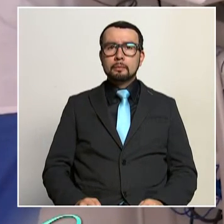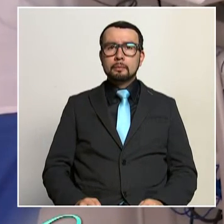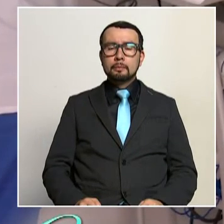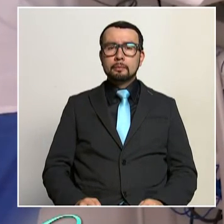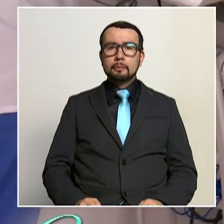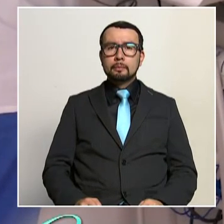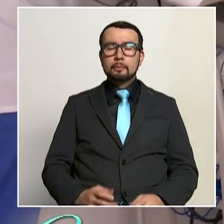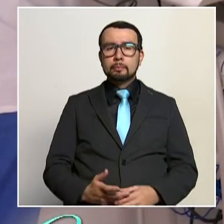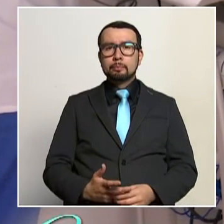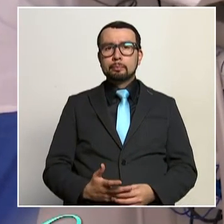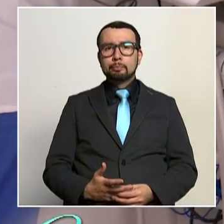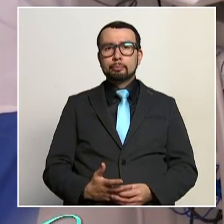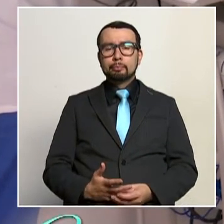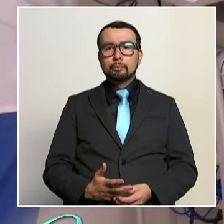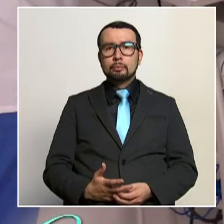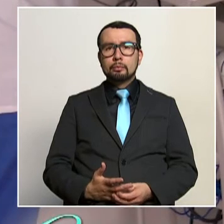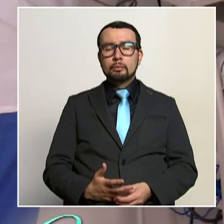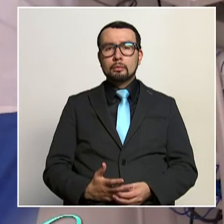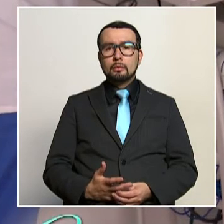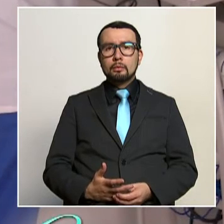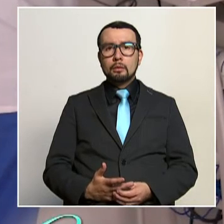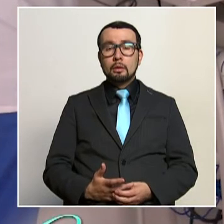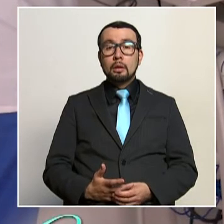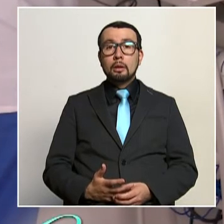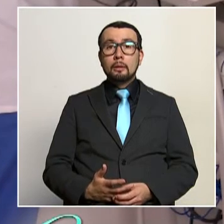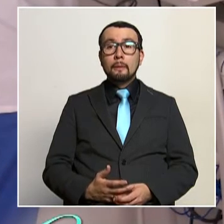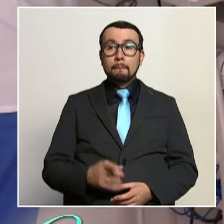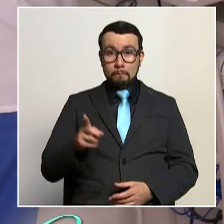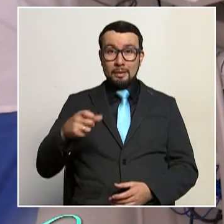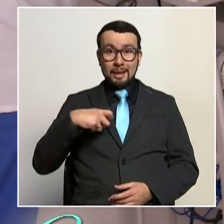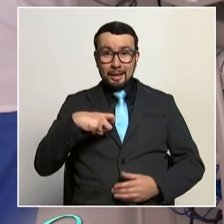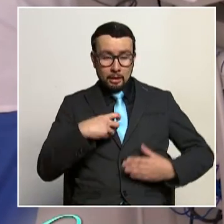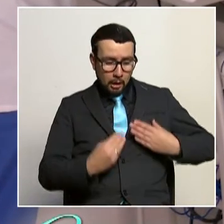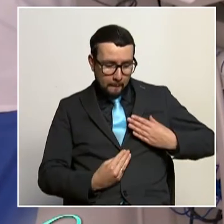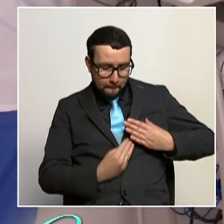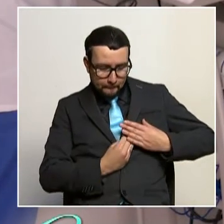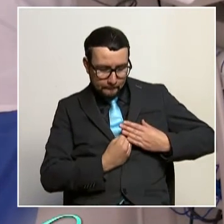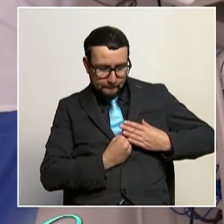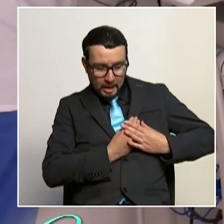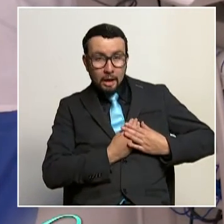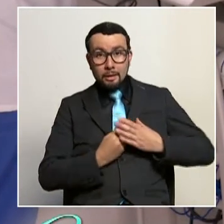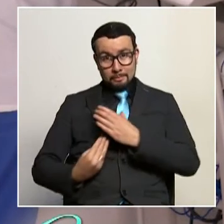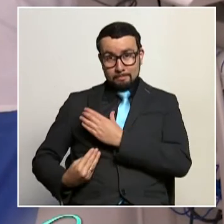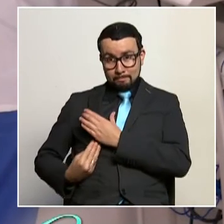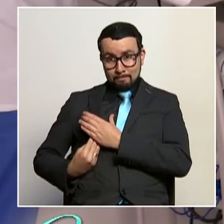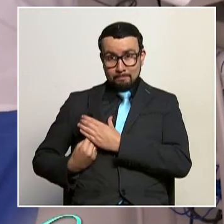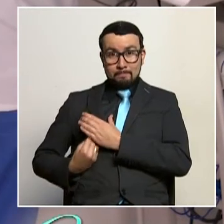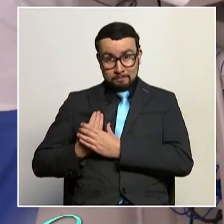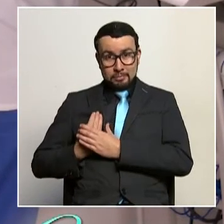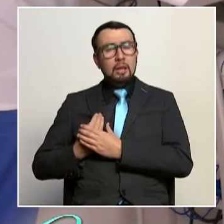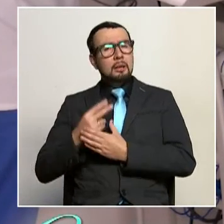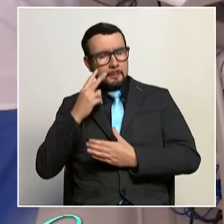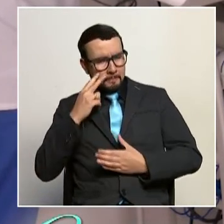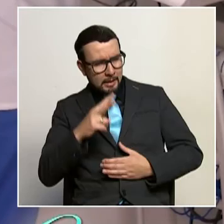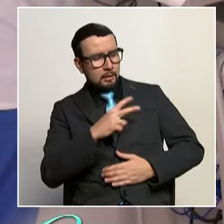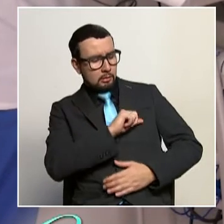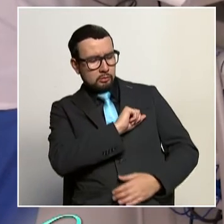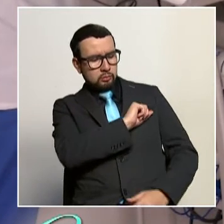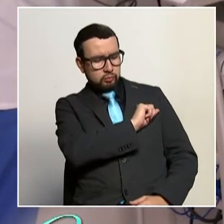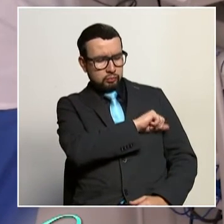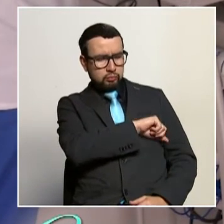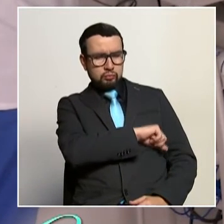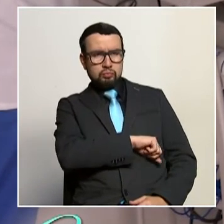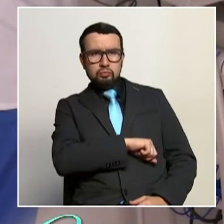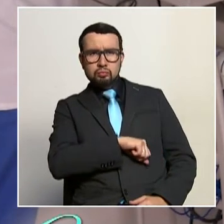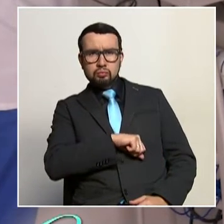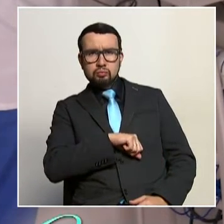Listo. Estamos evaluando acá, como ella tiene prótesis, entonces vemos todo lo que es la prótesis en esa